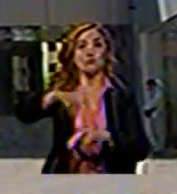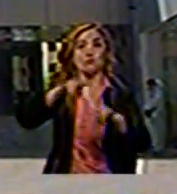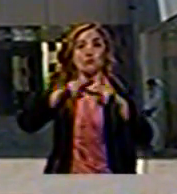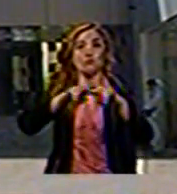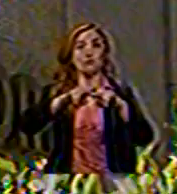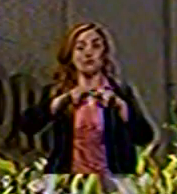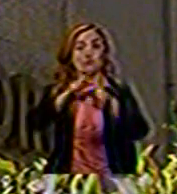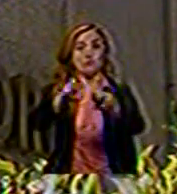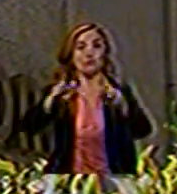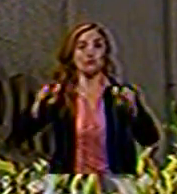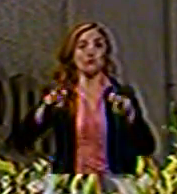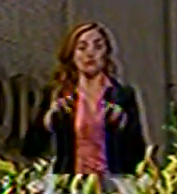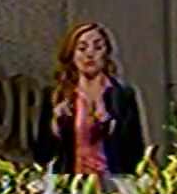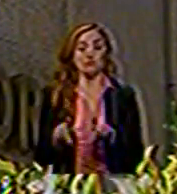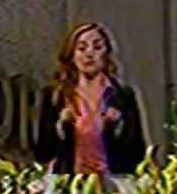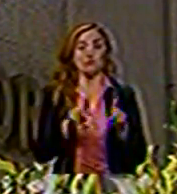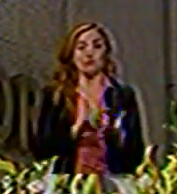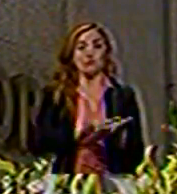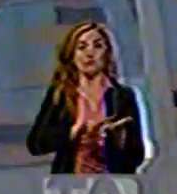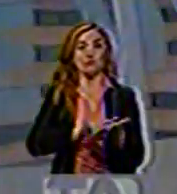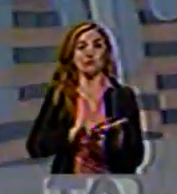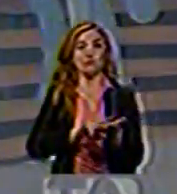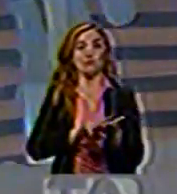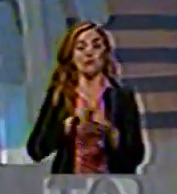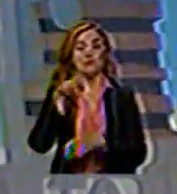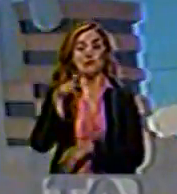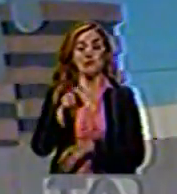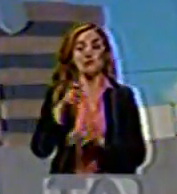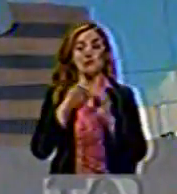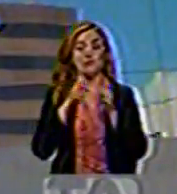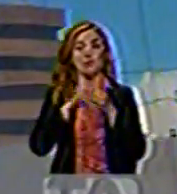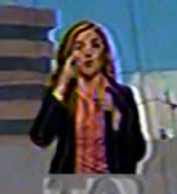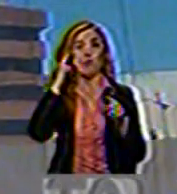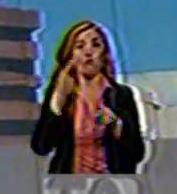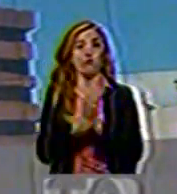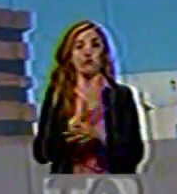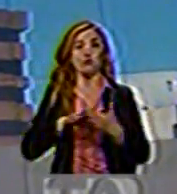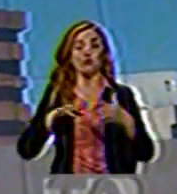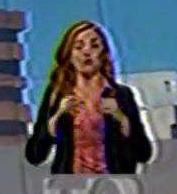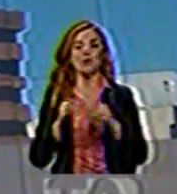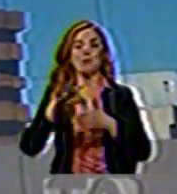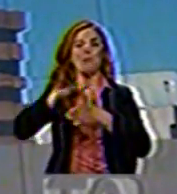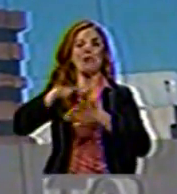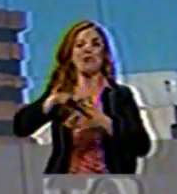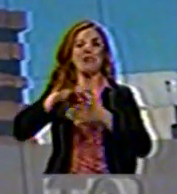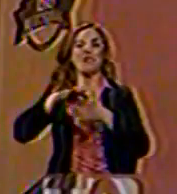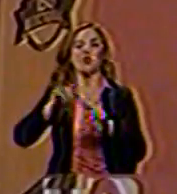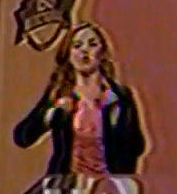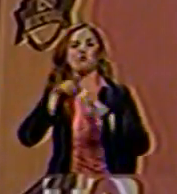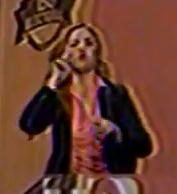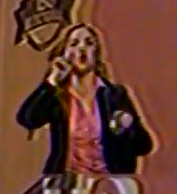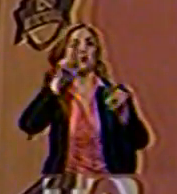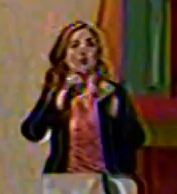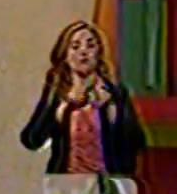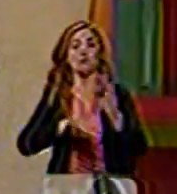a la mesa para preparar la sesión en la que deberán resolver impugnaciones pendientes y lo más